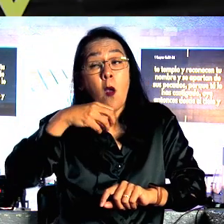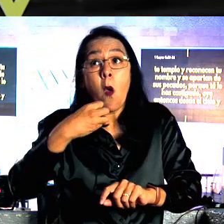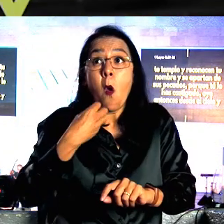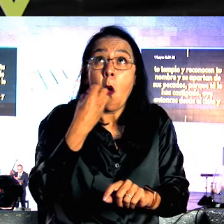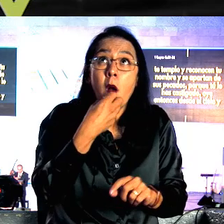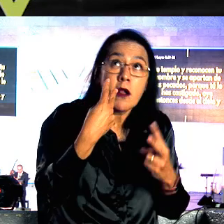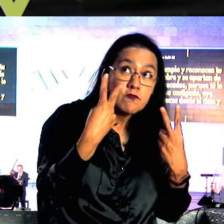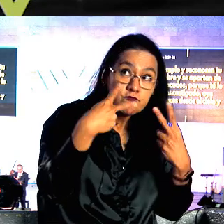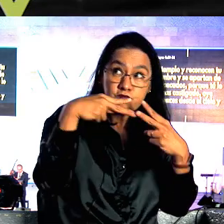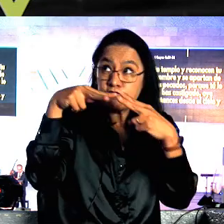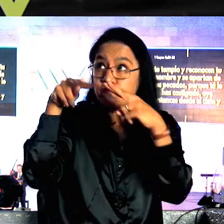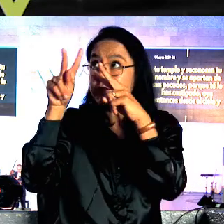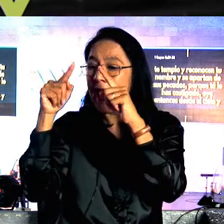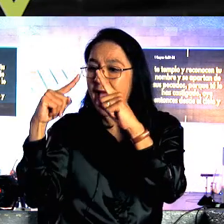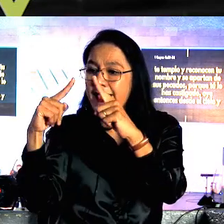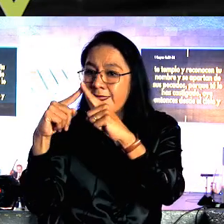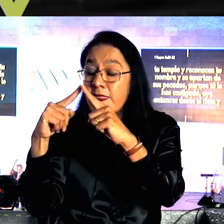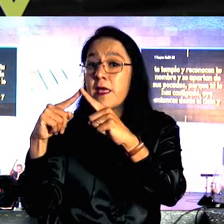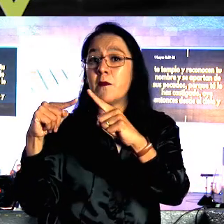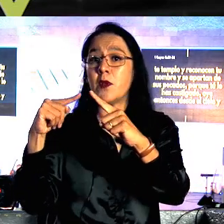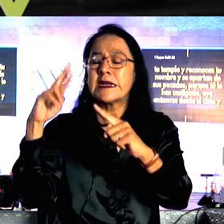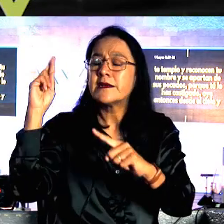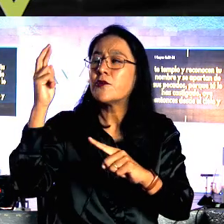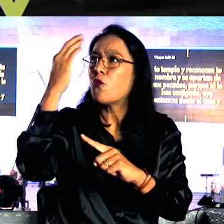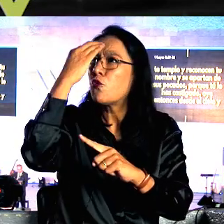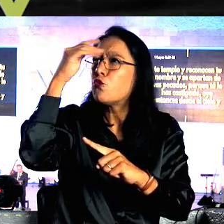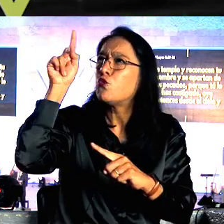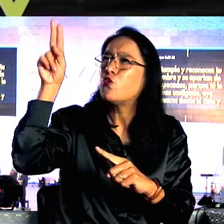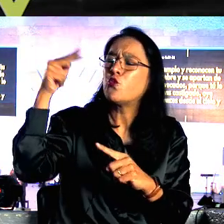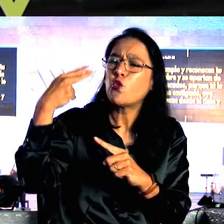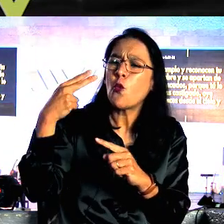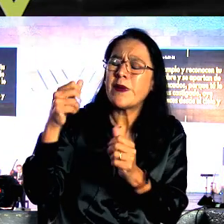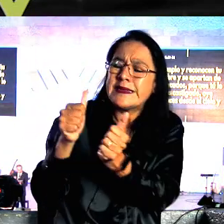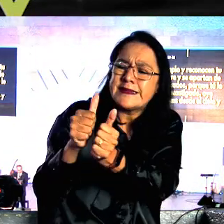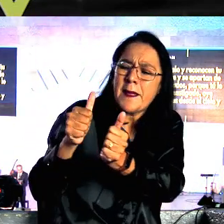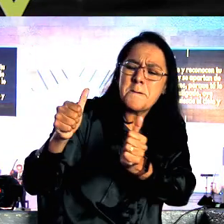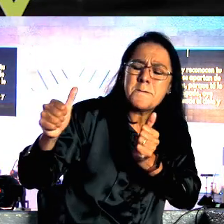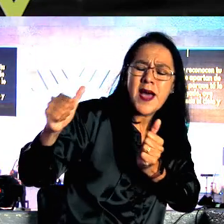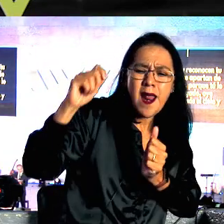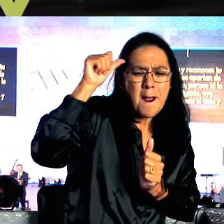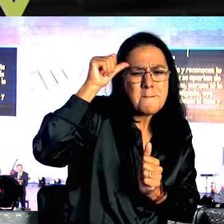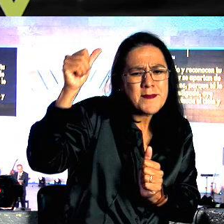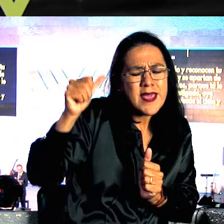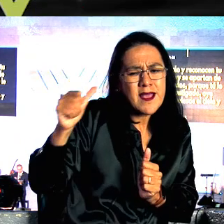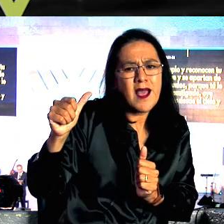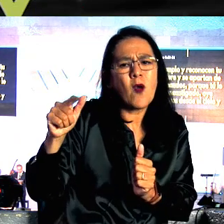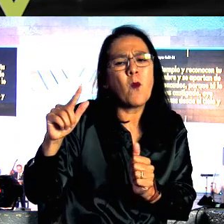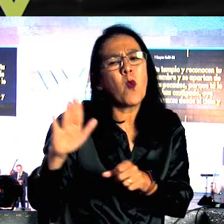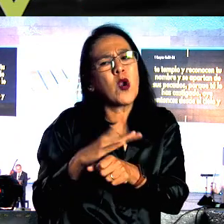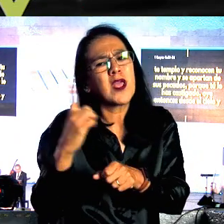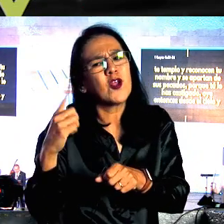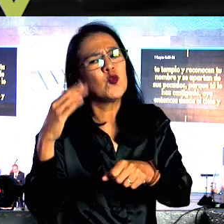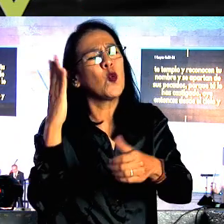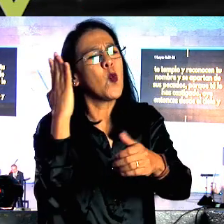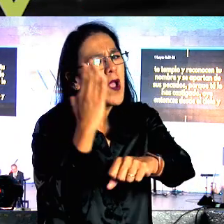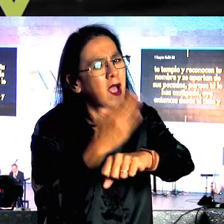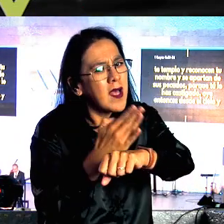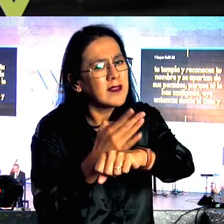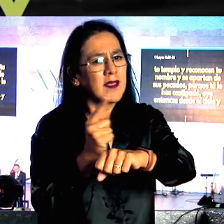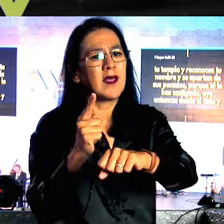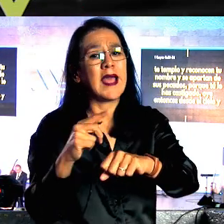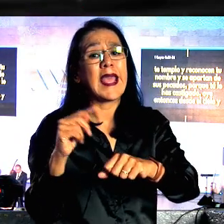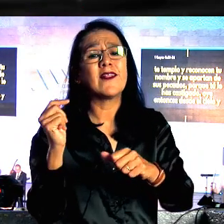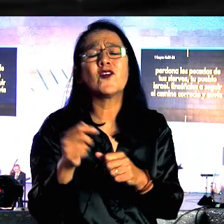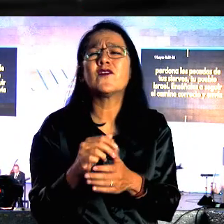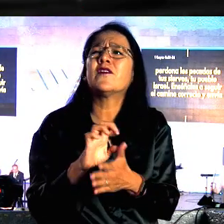reconocen tu nombre y se apartan de sus pecados porque tú los has castigado oye entonces desde el cielo